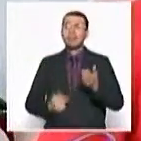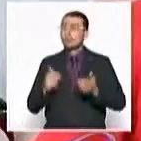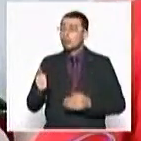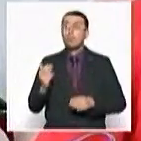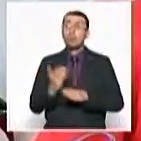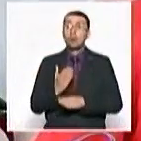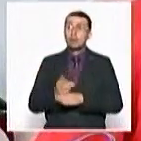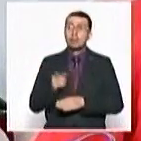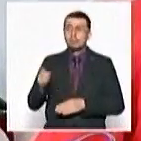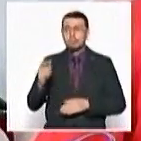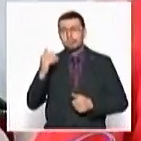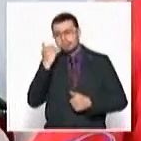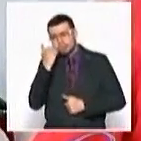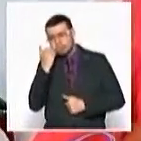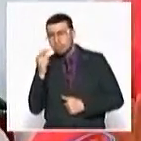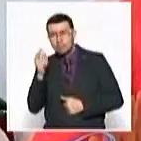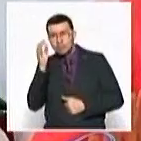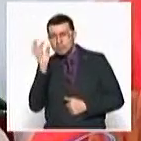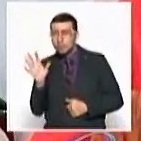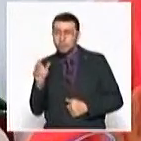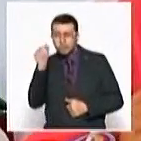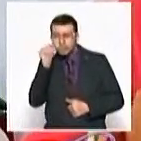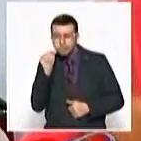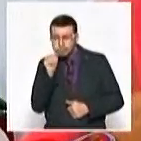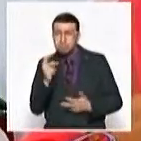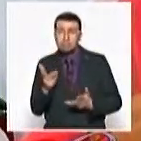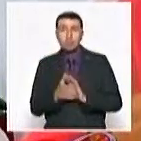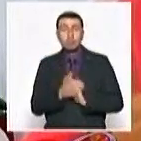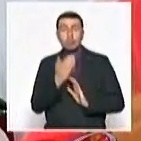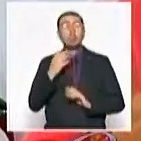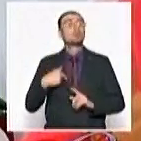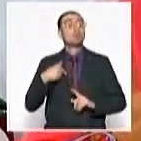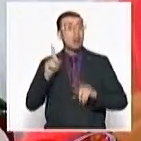con el embarazo? Porque uno dice, yo he conocido